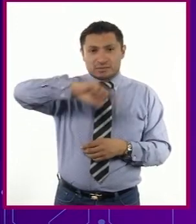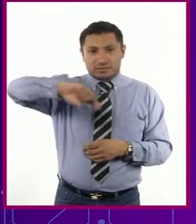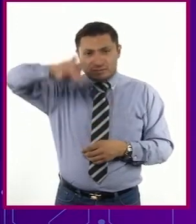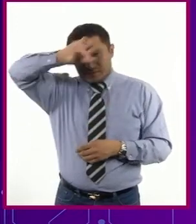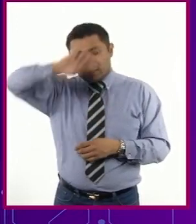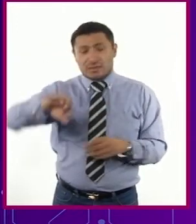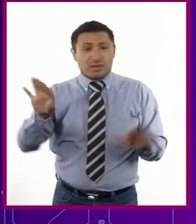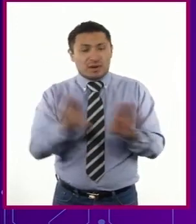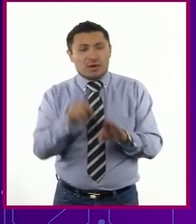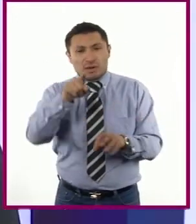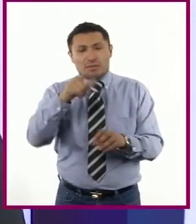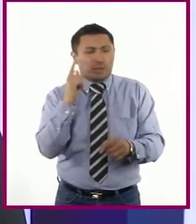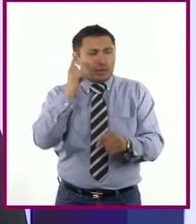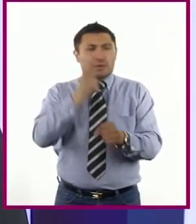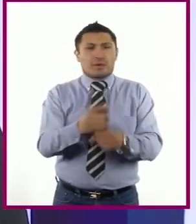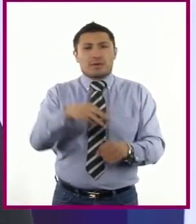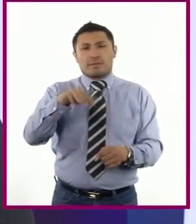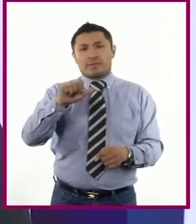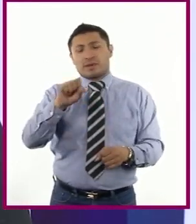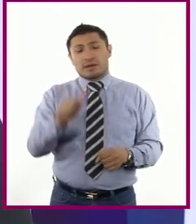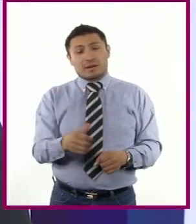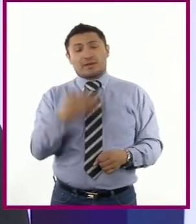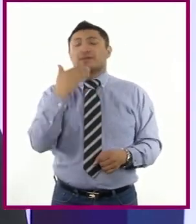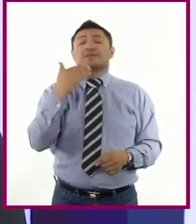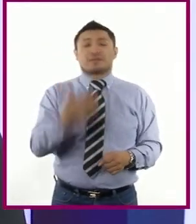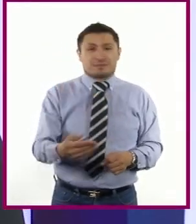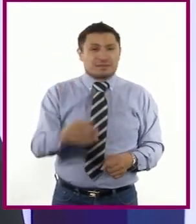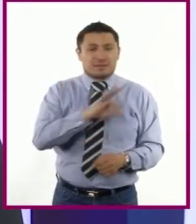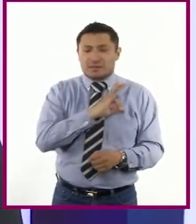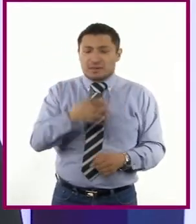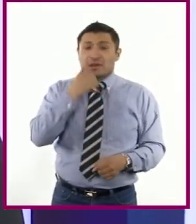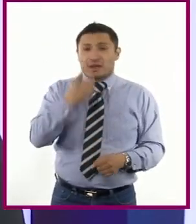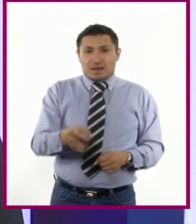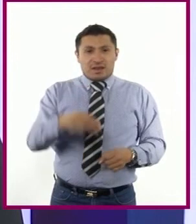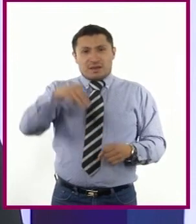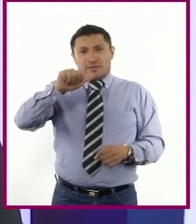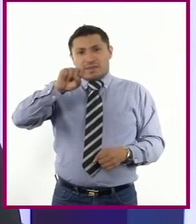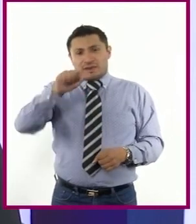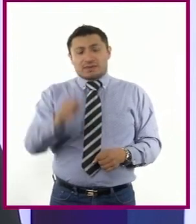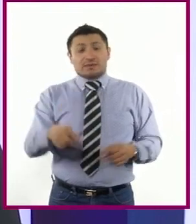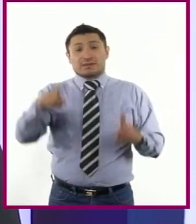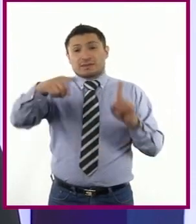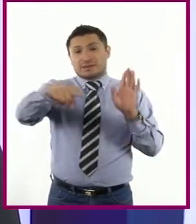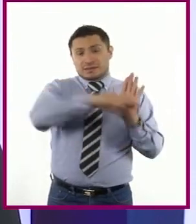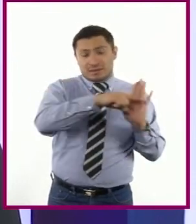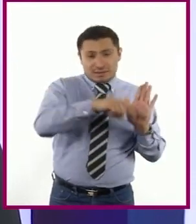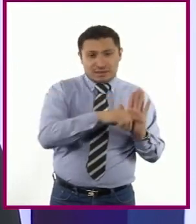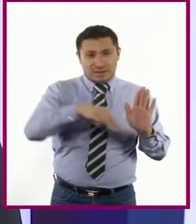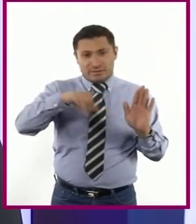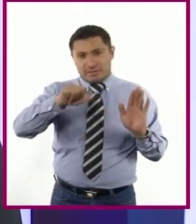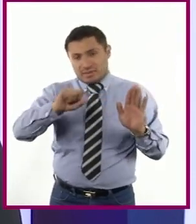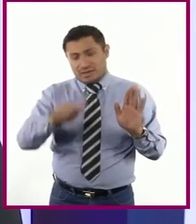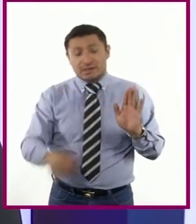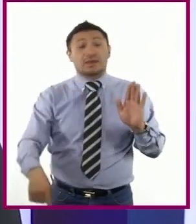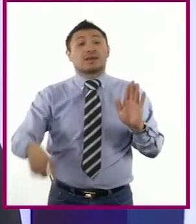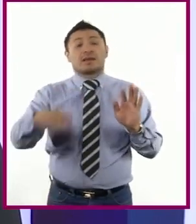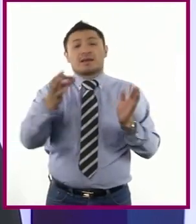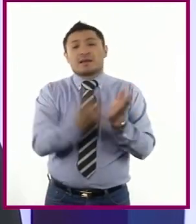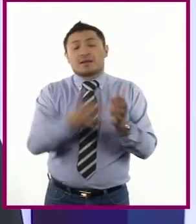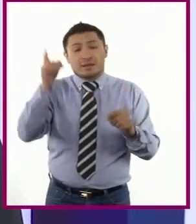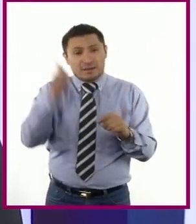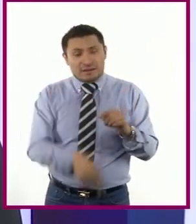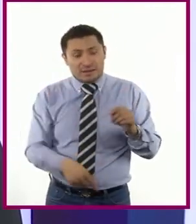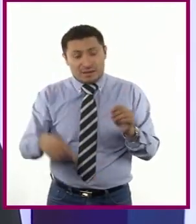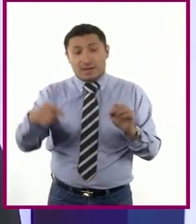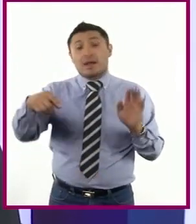¿Cómo calcularían esa masa? Muy bien, se puede calcular la masa restando la masa de la lámina retirada a la masa de la